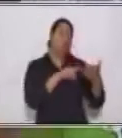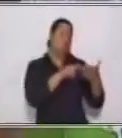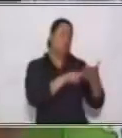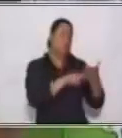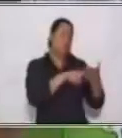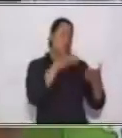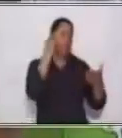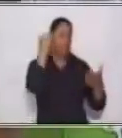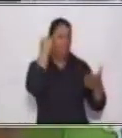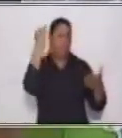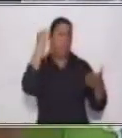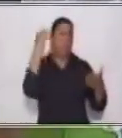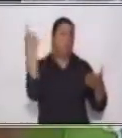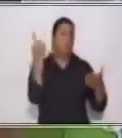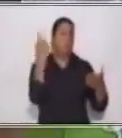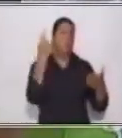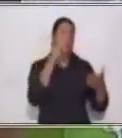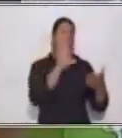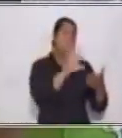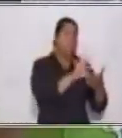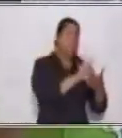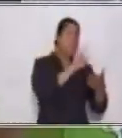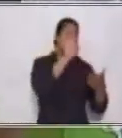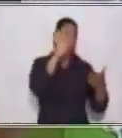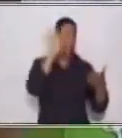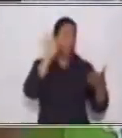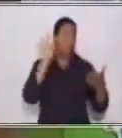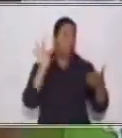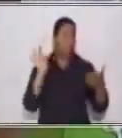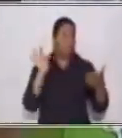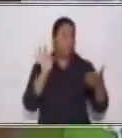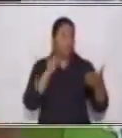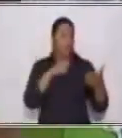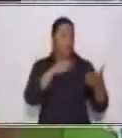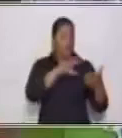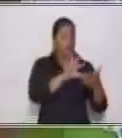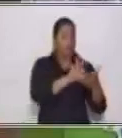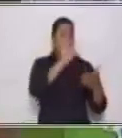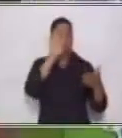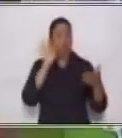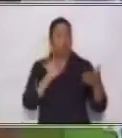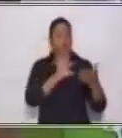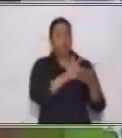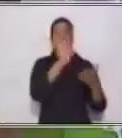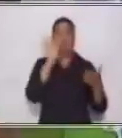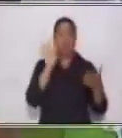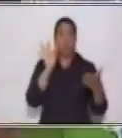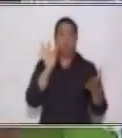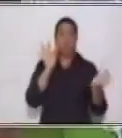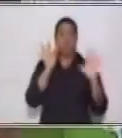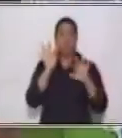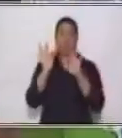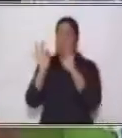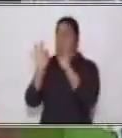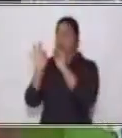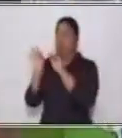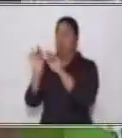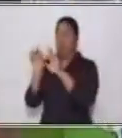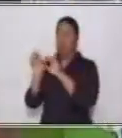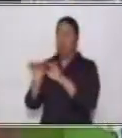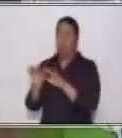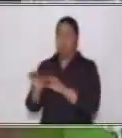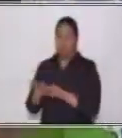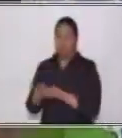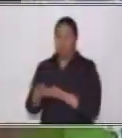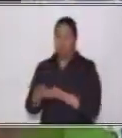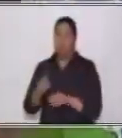decir, precisa. No extenderse o ampliar con ideas secundarias, sino ir a lo concreto. Y por